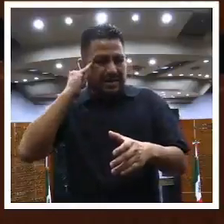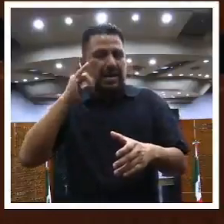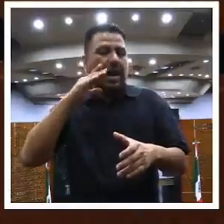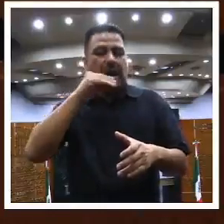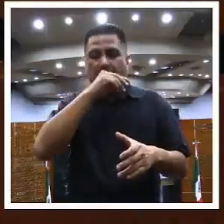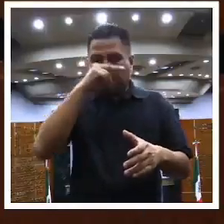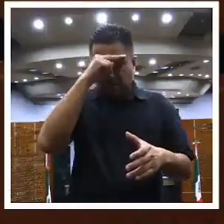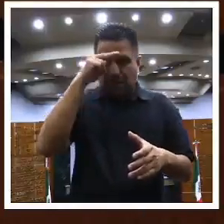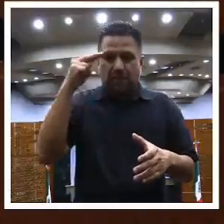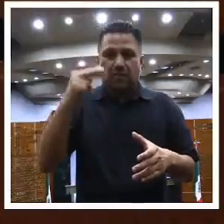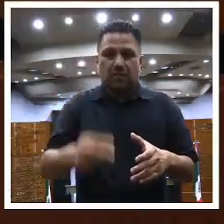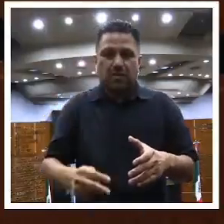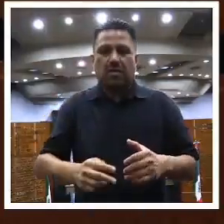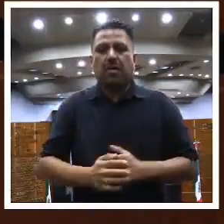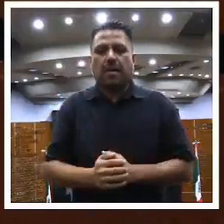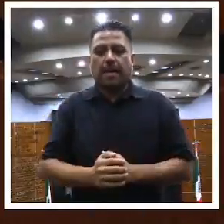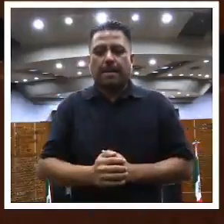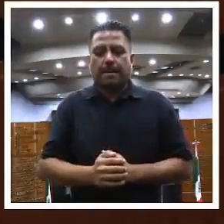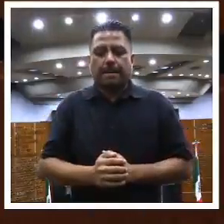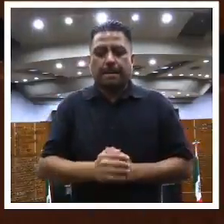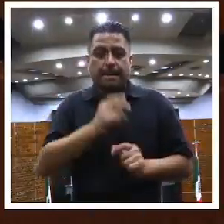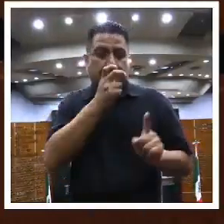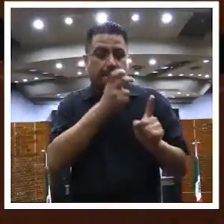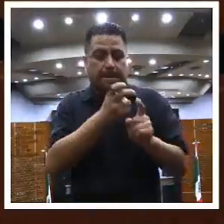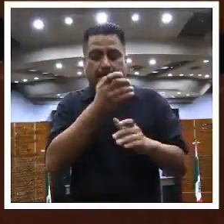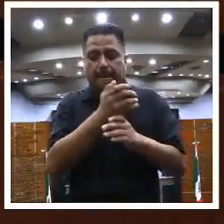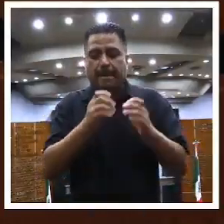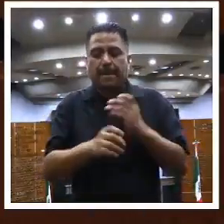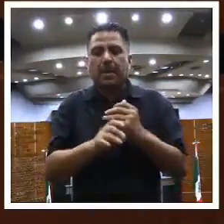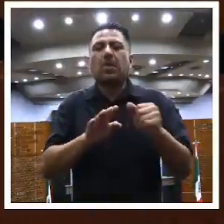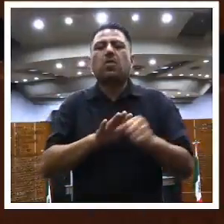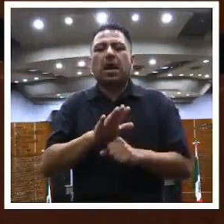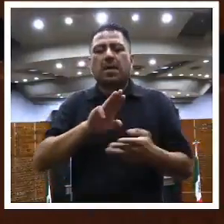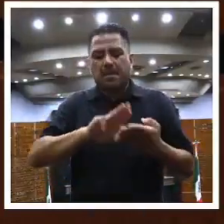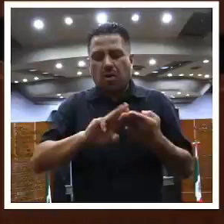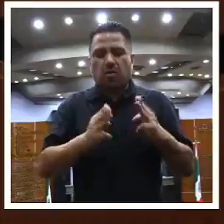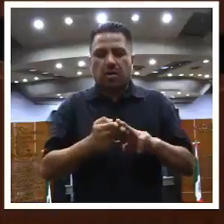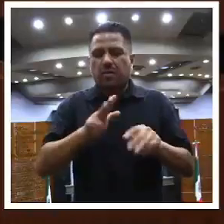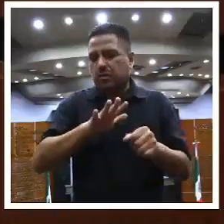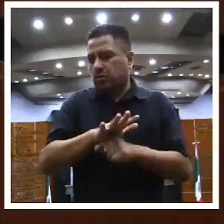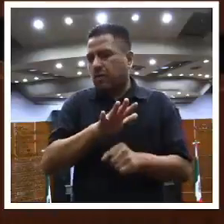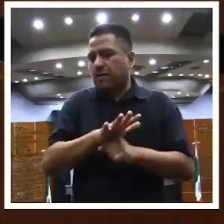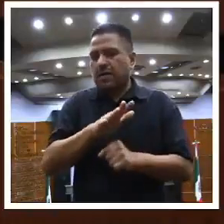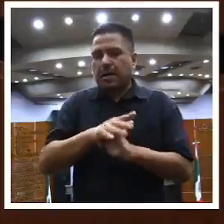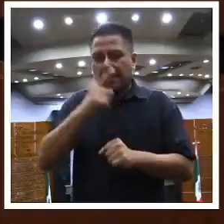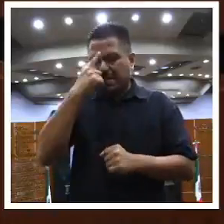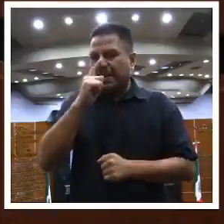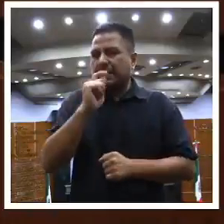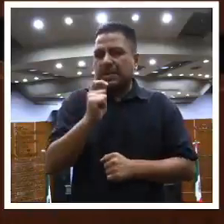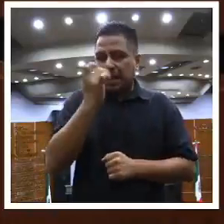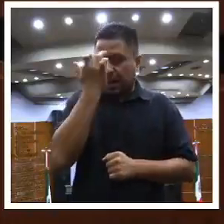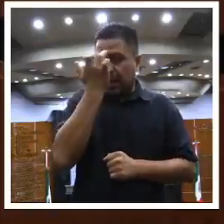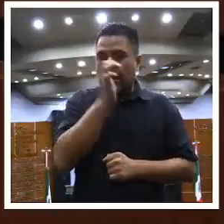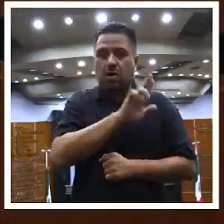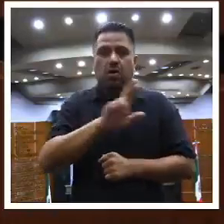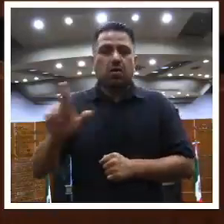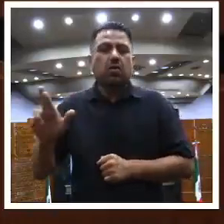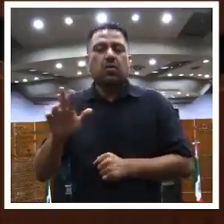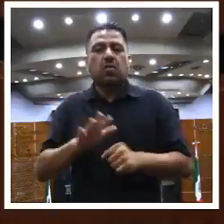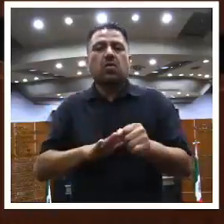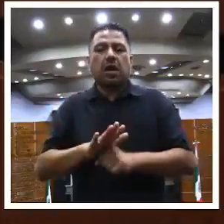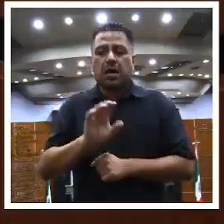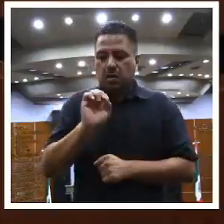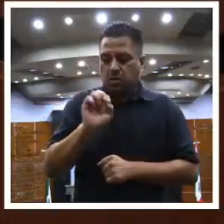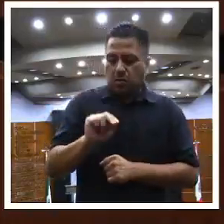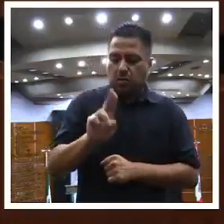y afrodescendientes. Estas condiciones son motivo suficiente para que así lo hayan reconocido las Naciones